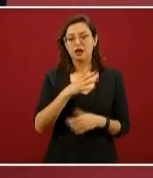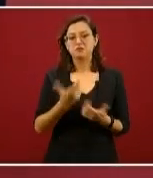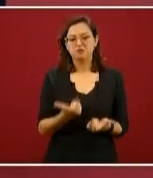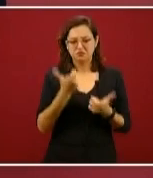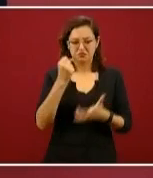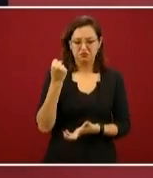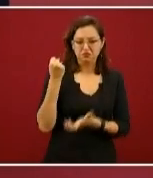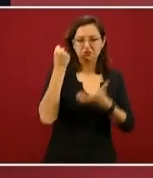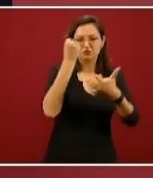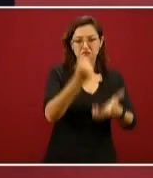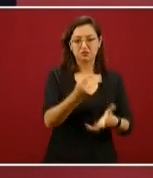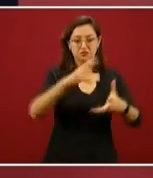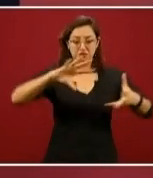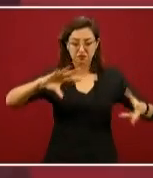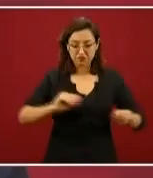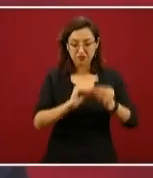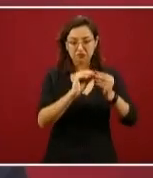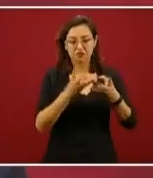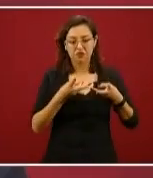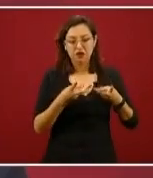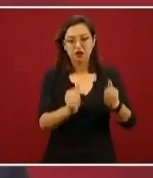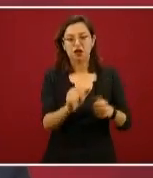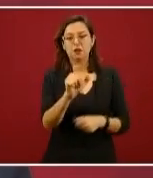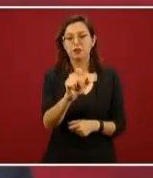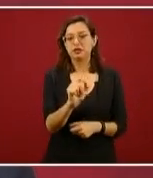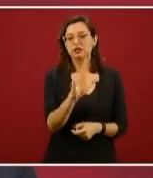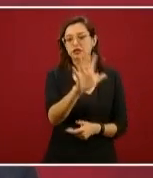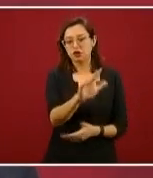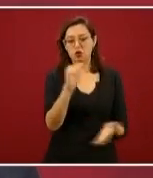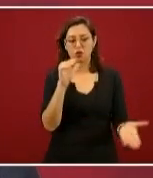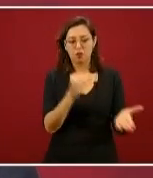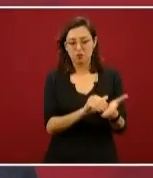128.8 millones de pesos, de los cuales a la fecha ha ejercido